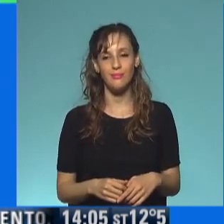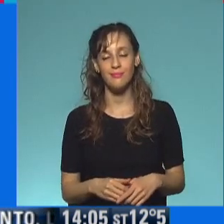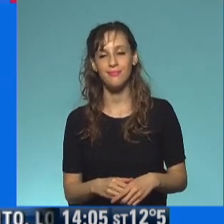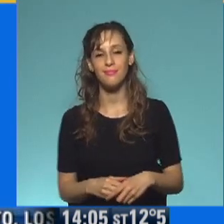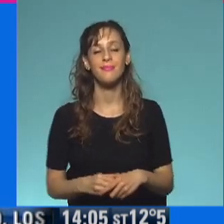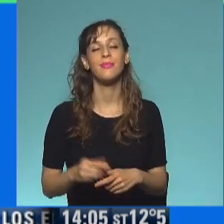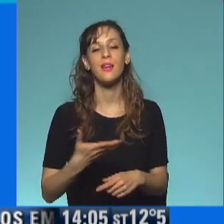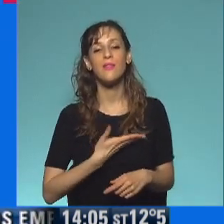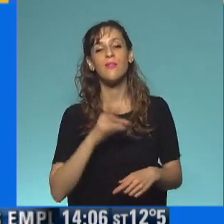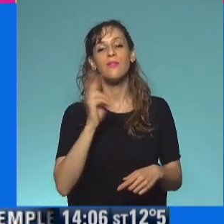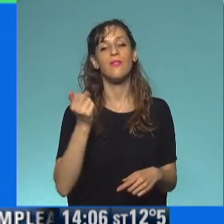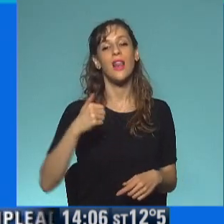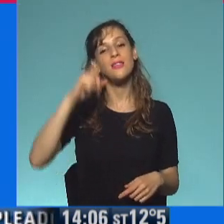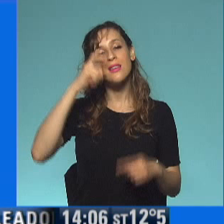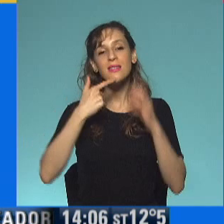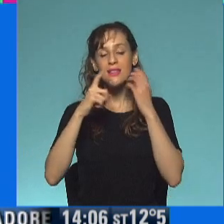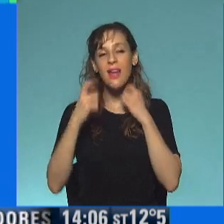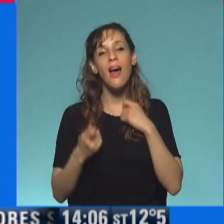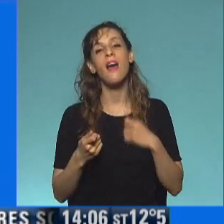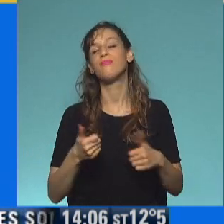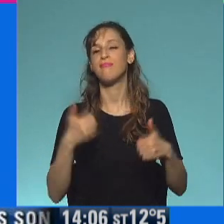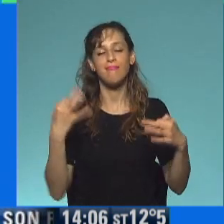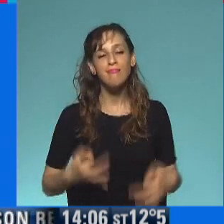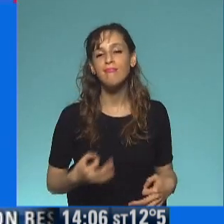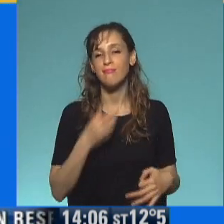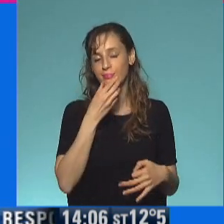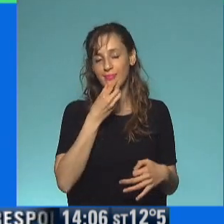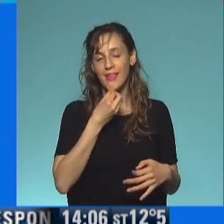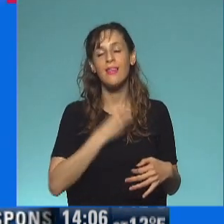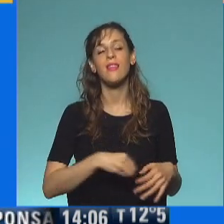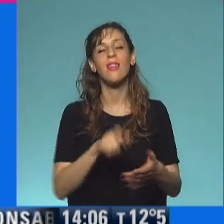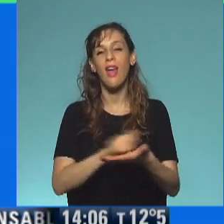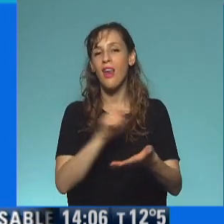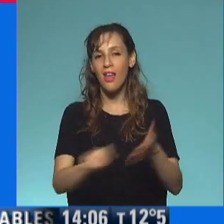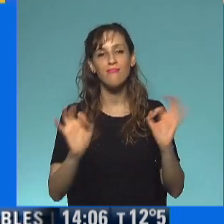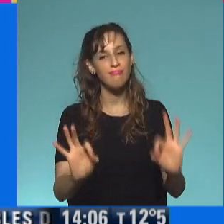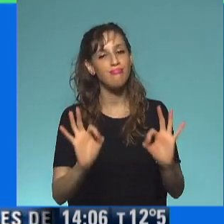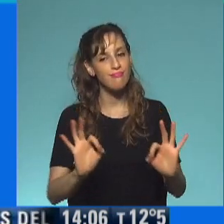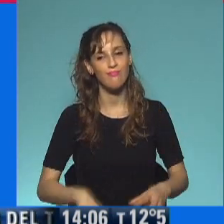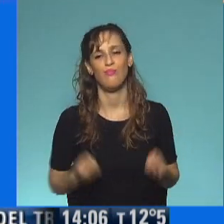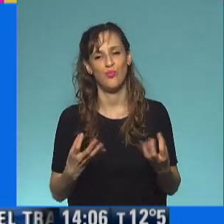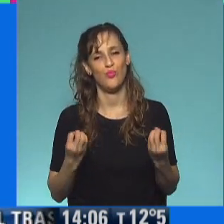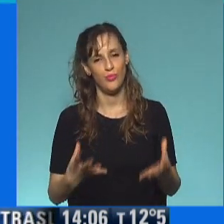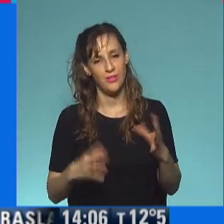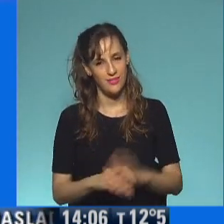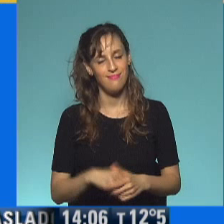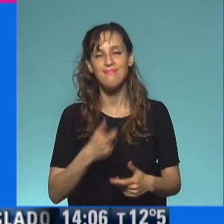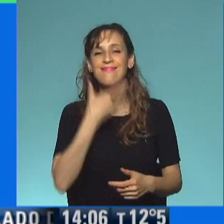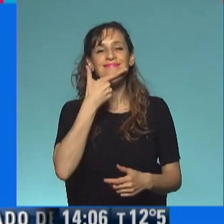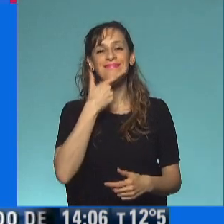regadera? ¡Francesca! Con toda su tarea, leche, jugo de naranja, excelente, sopa. Pero qué bien. Belleza, esa